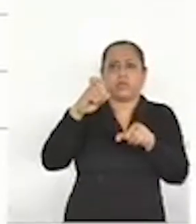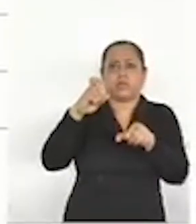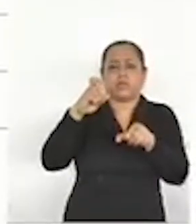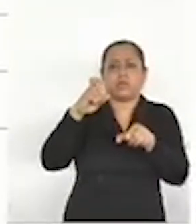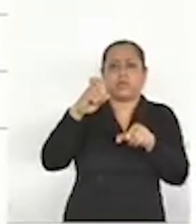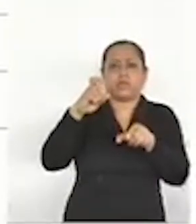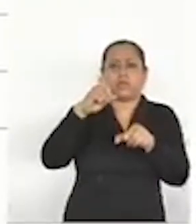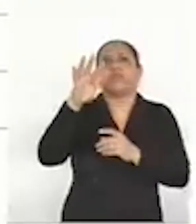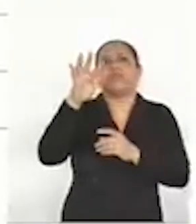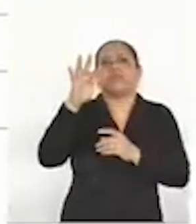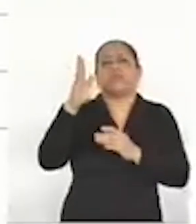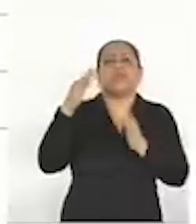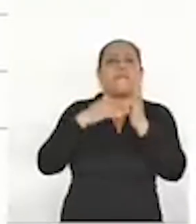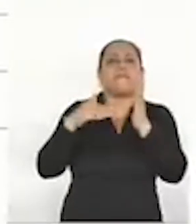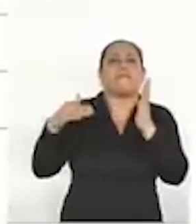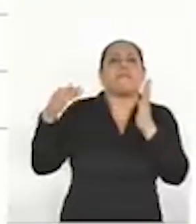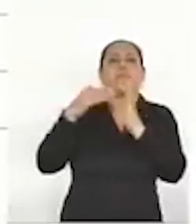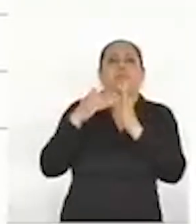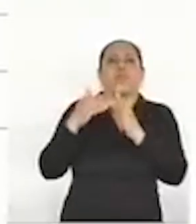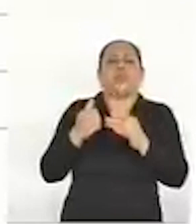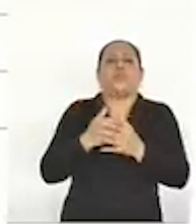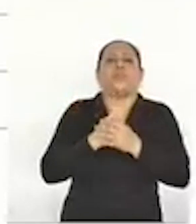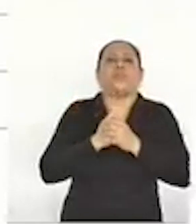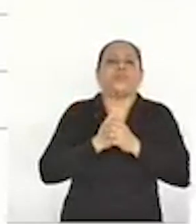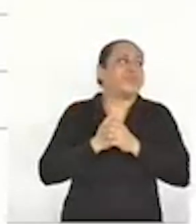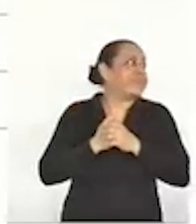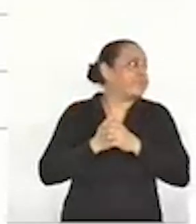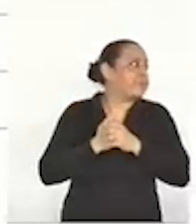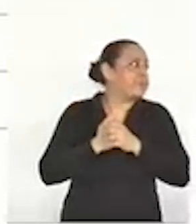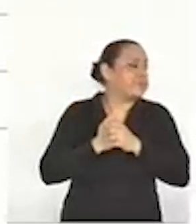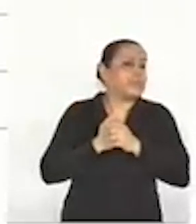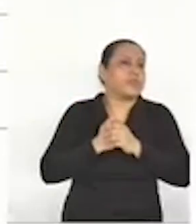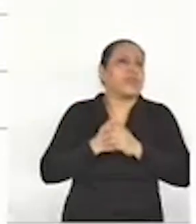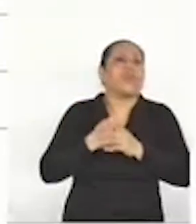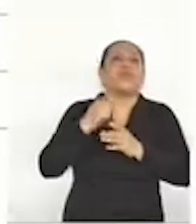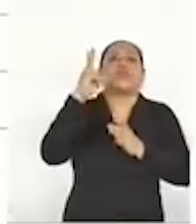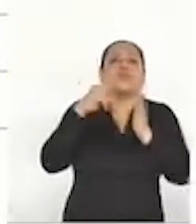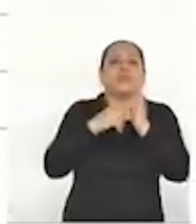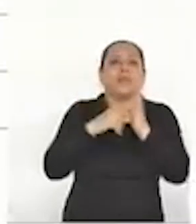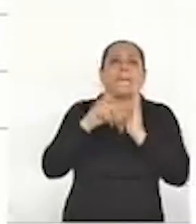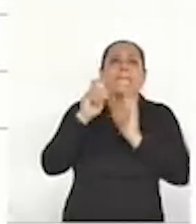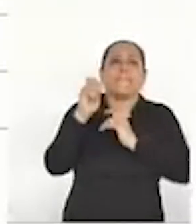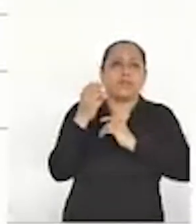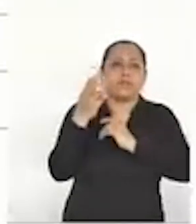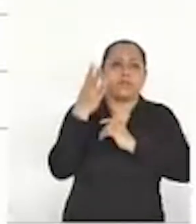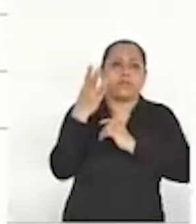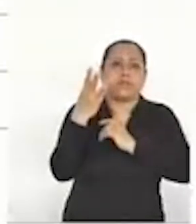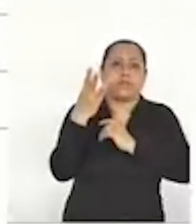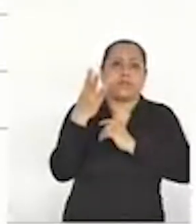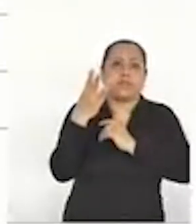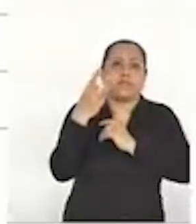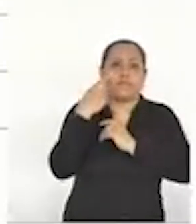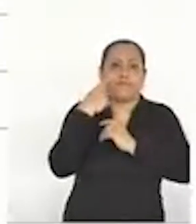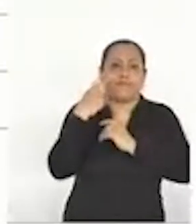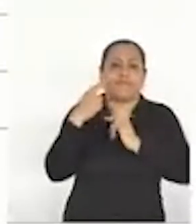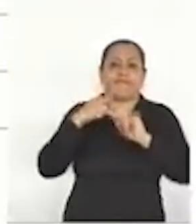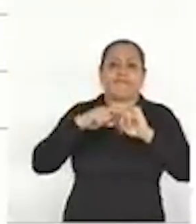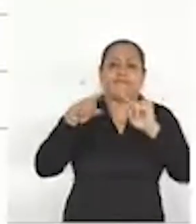170 millones de pesos. En el 2022, miren la diferencia,